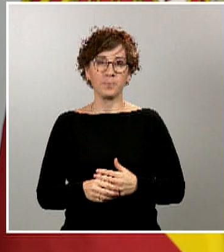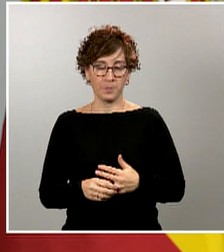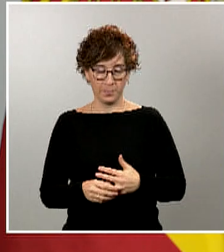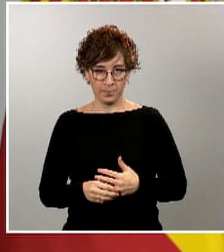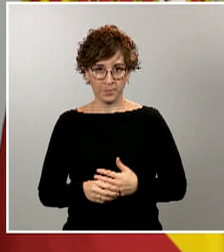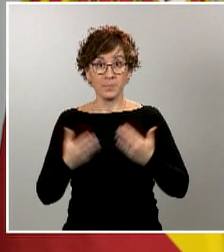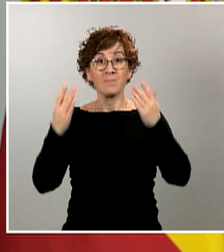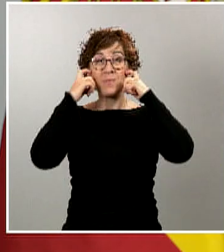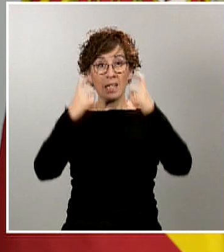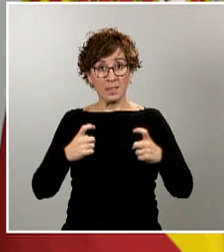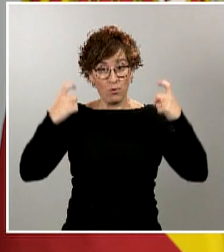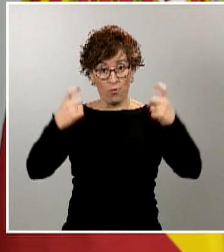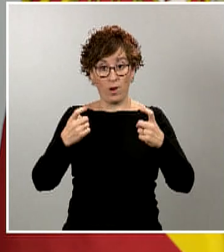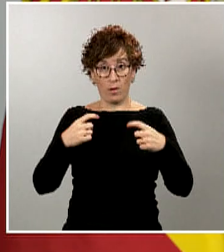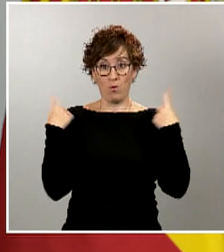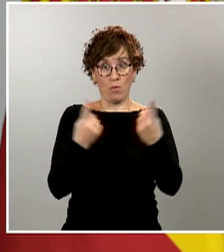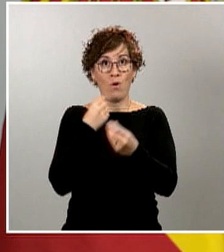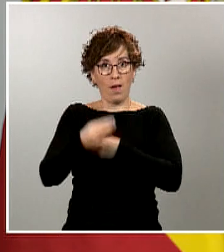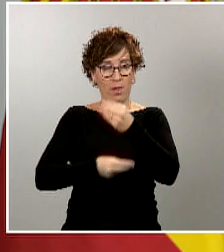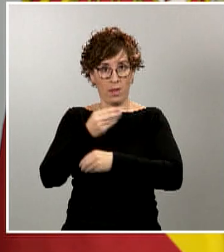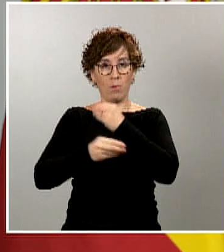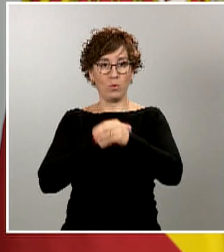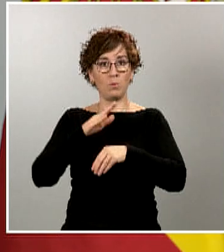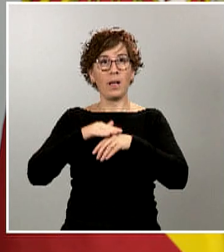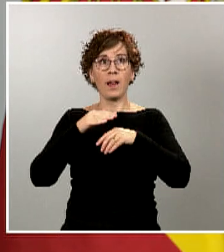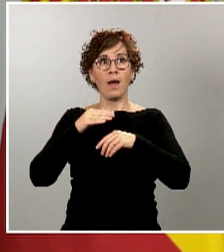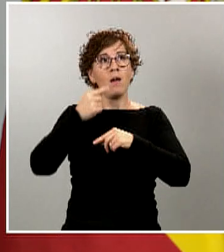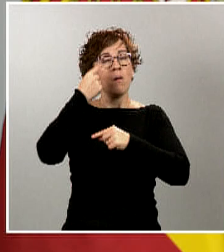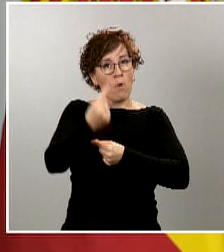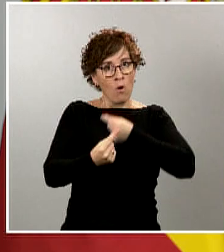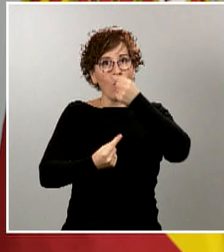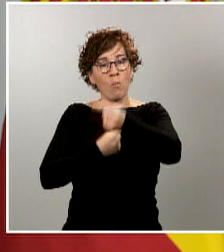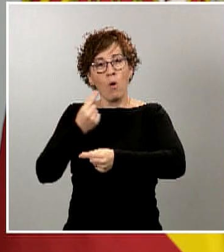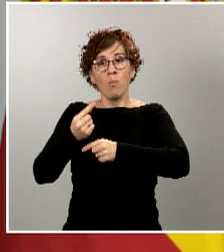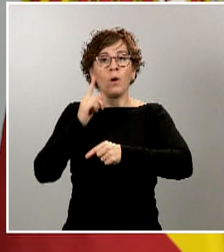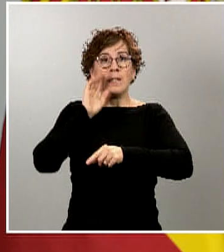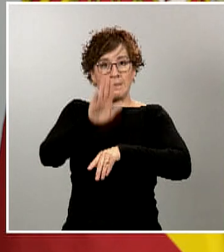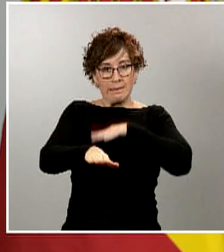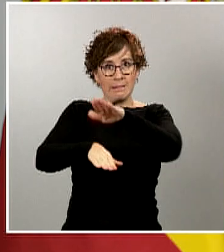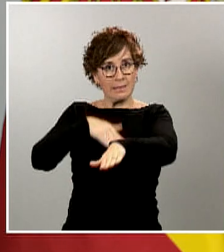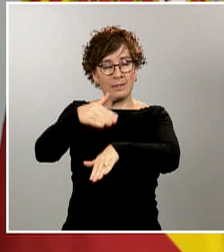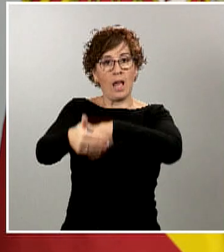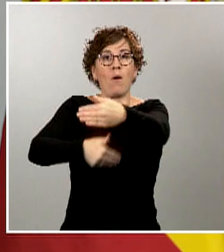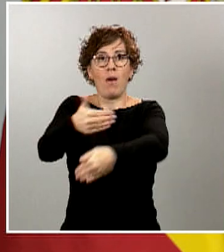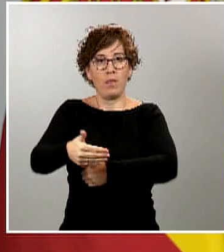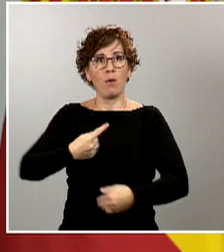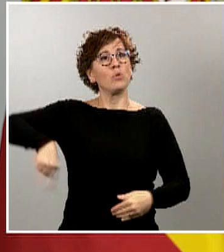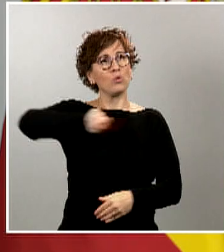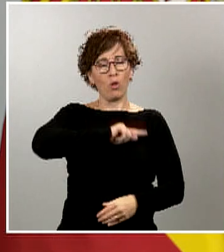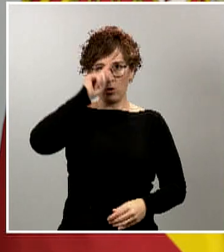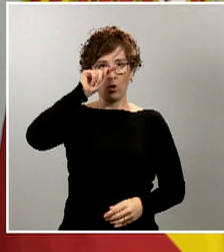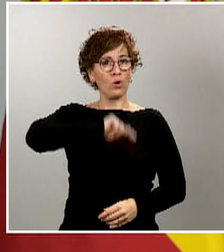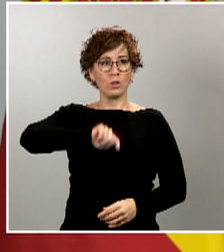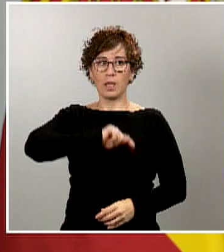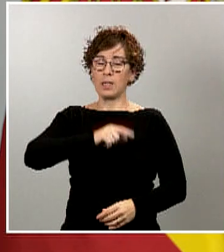todos estamos haciendo para intentar avanzar cada día un paso más, todos somos muy conscientes de que no va a ser fácil, de que hay que